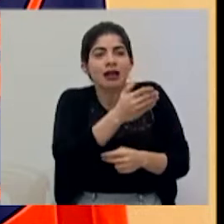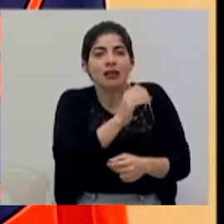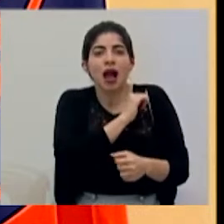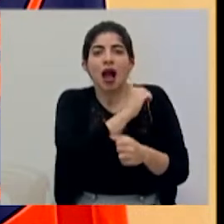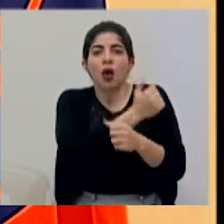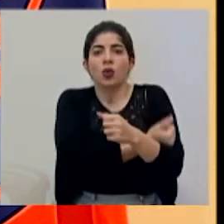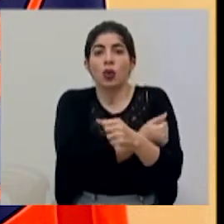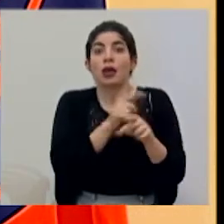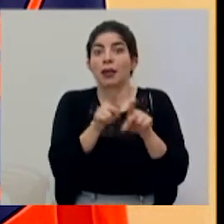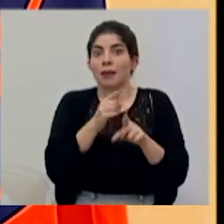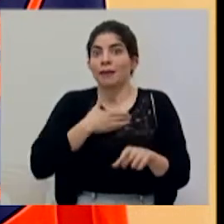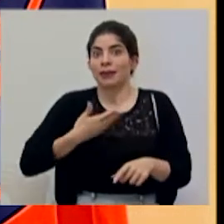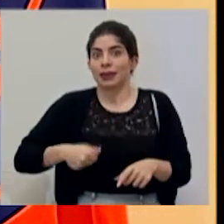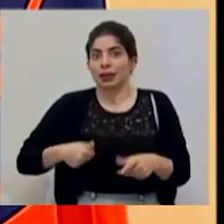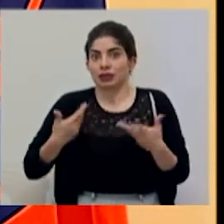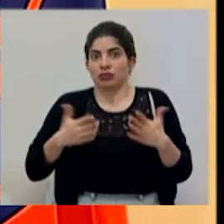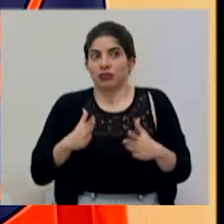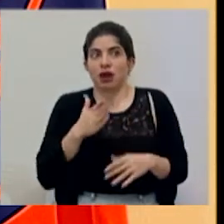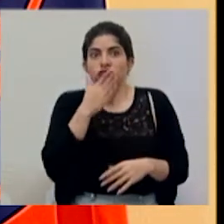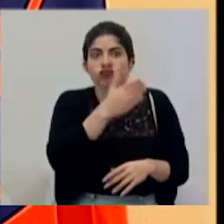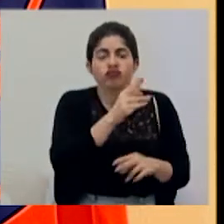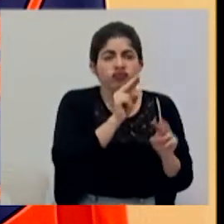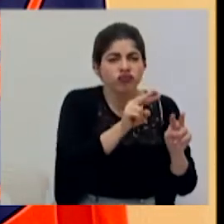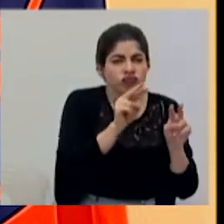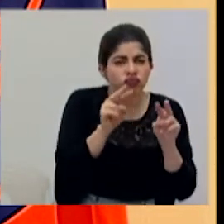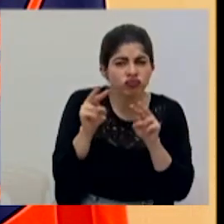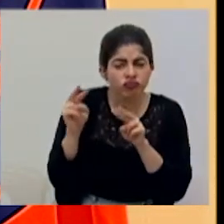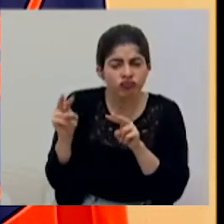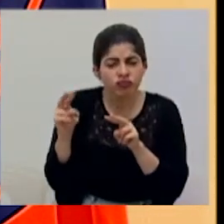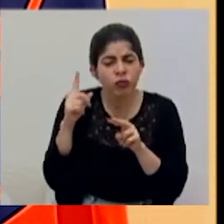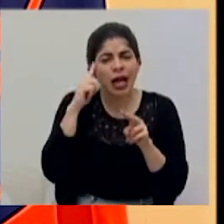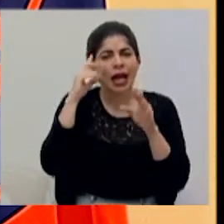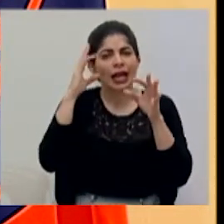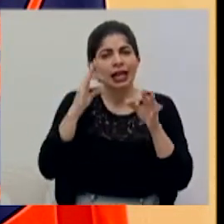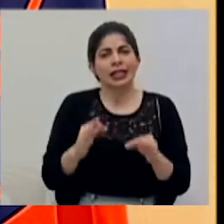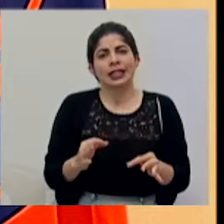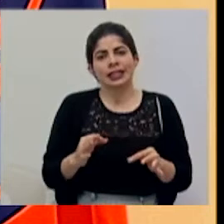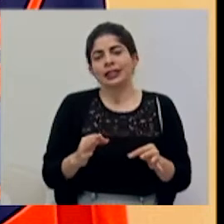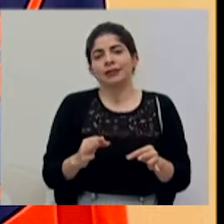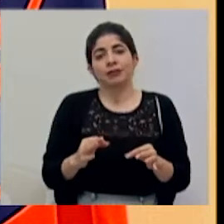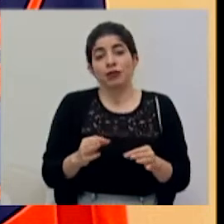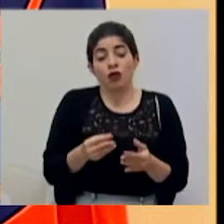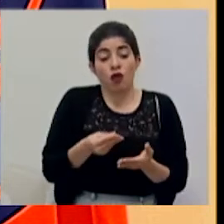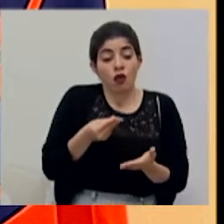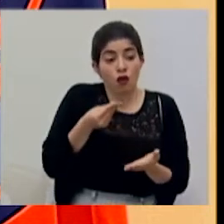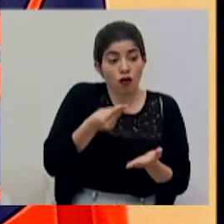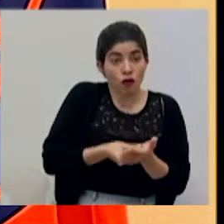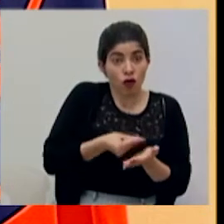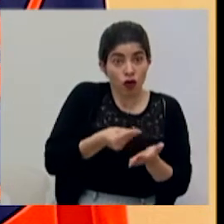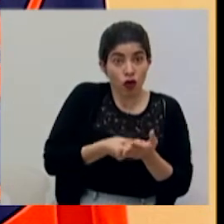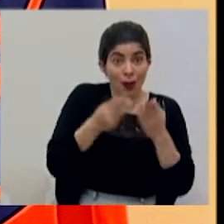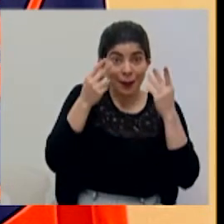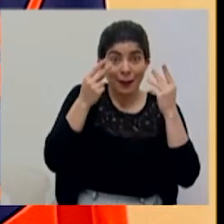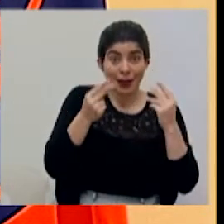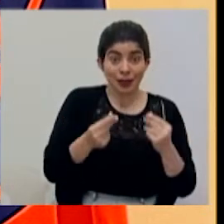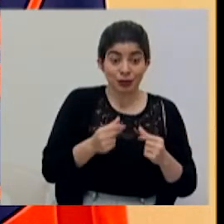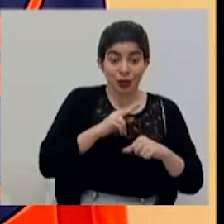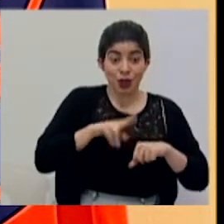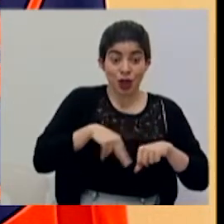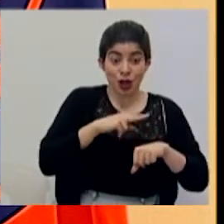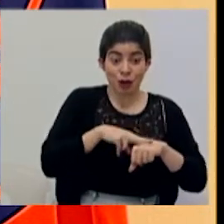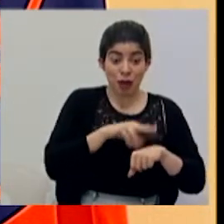incluido el señor presidente de la República, se ha determinado que no es posible con los recursos del presupuesto ordinario de